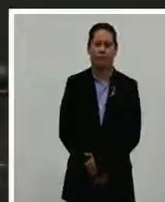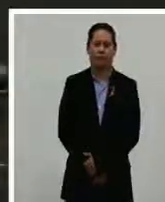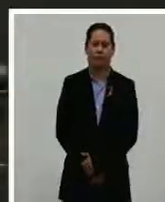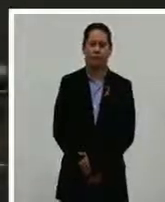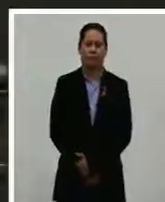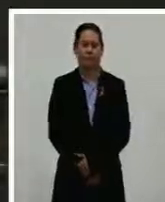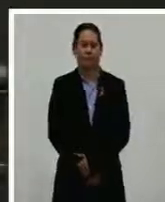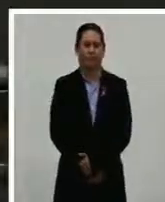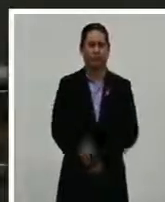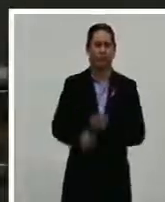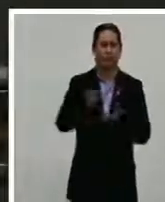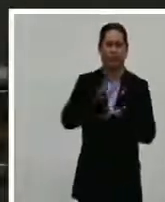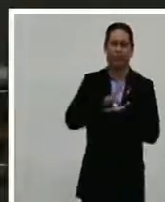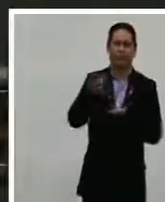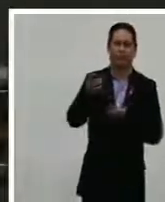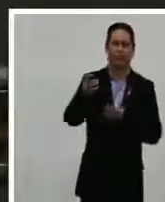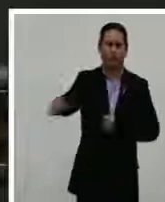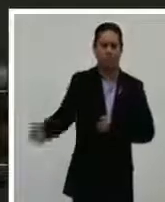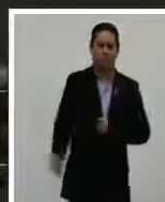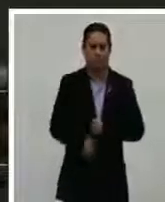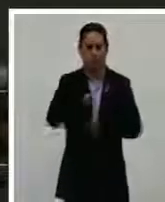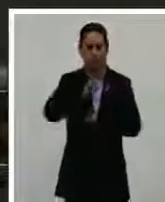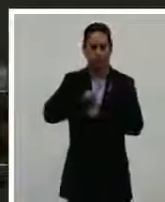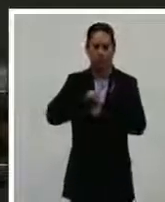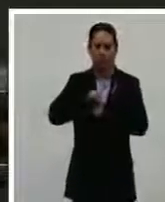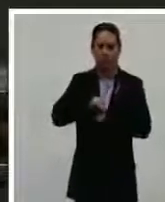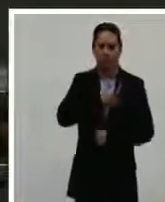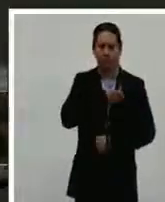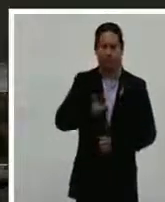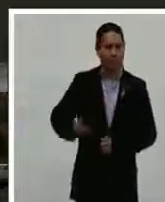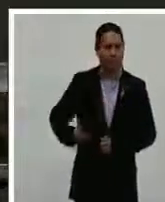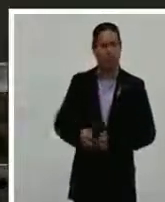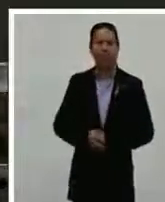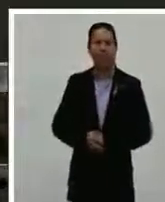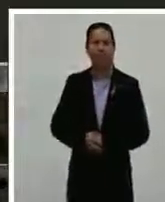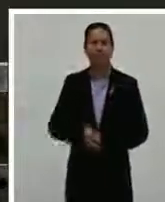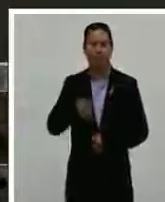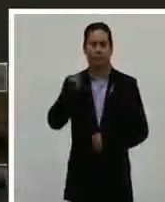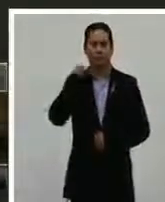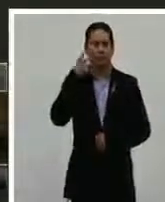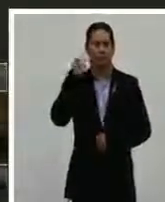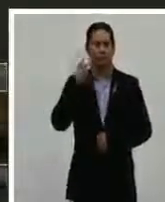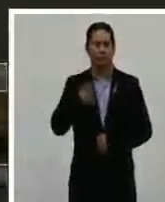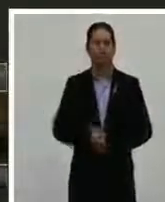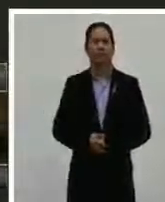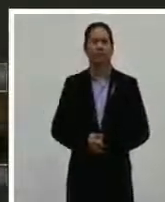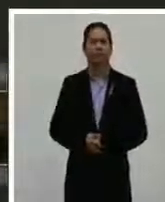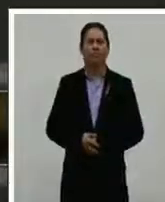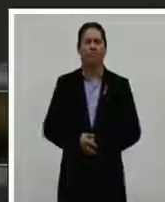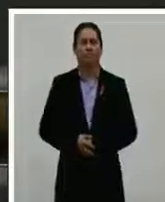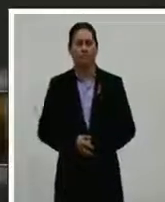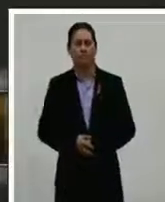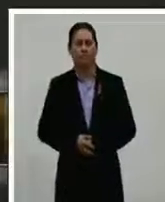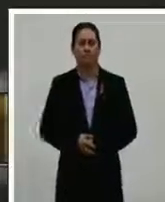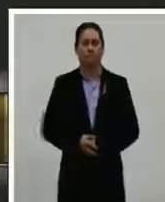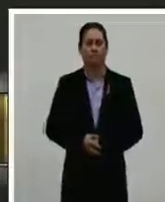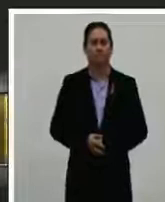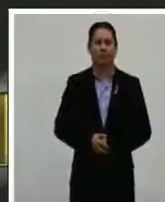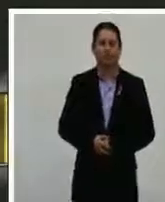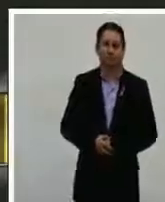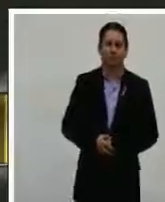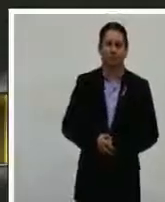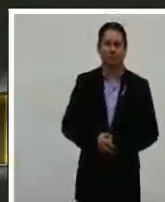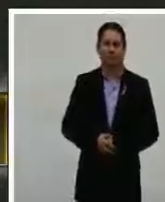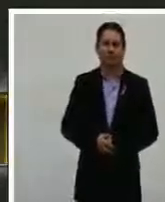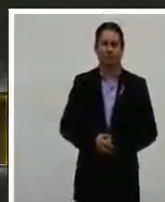muchas gracias presidente con el permiso de la presidencia honorable asamblea sin lugar a dudas comparto lo que